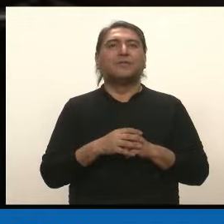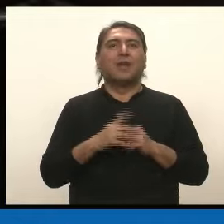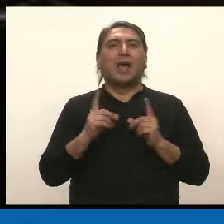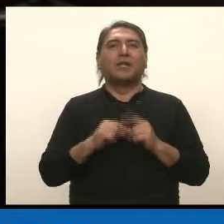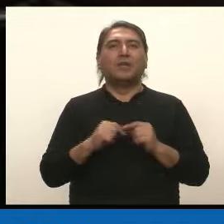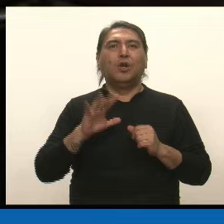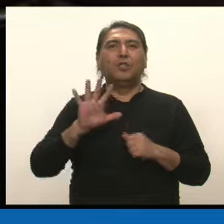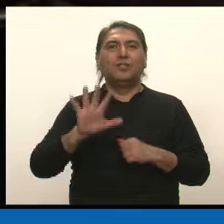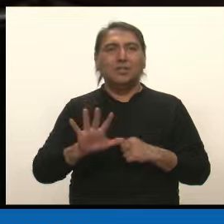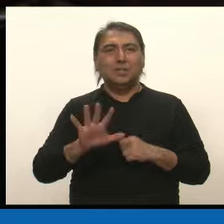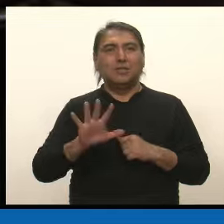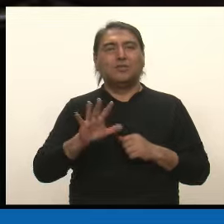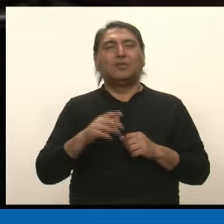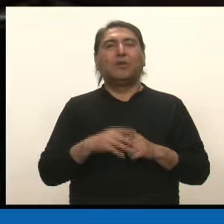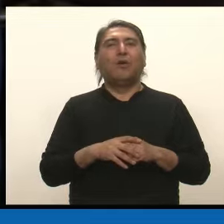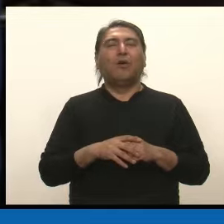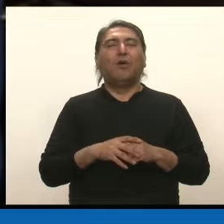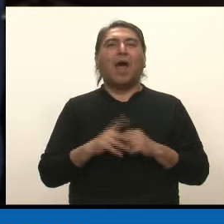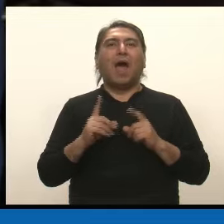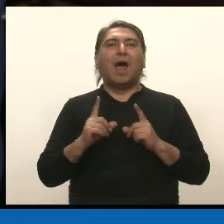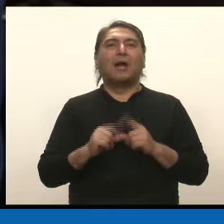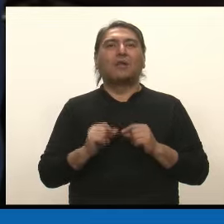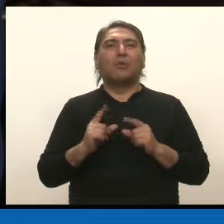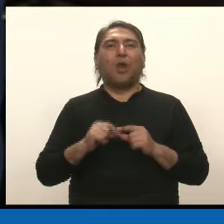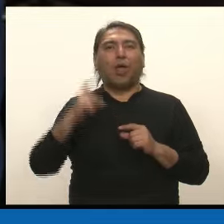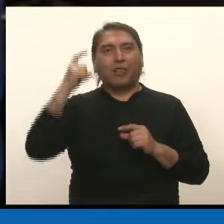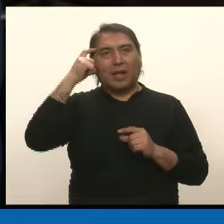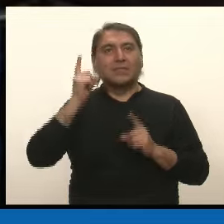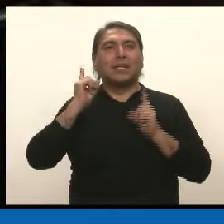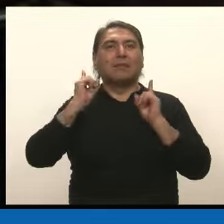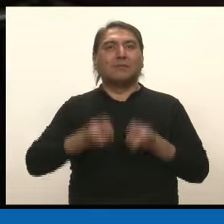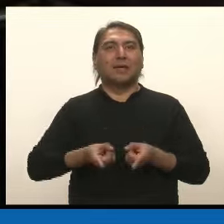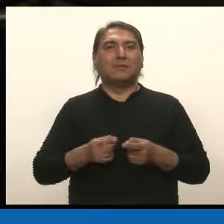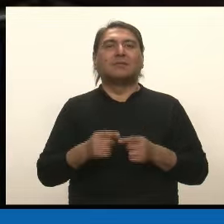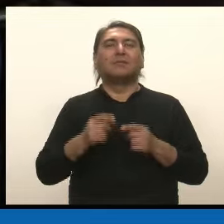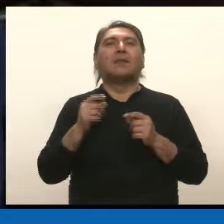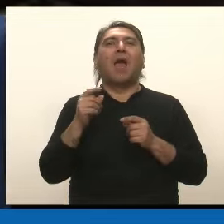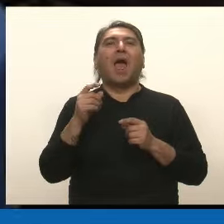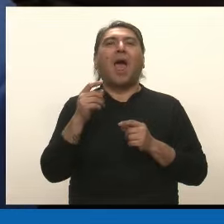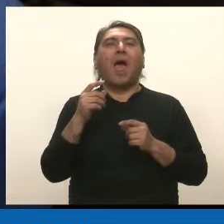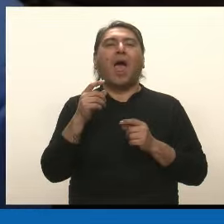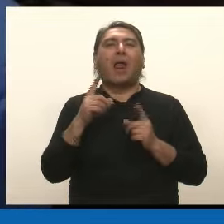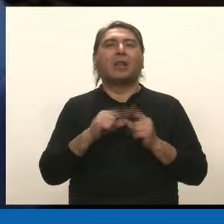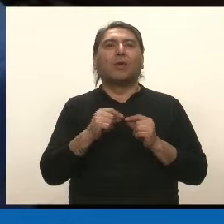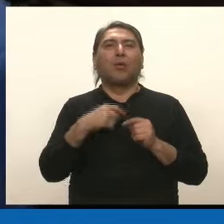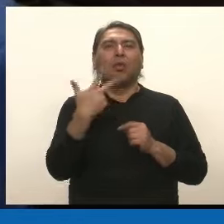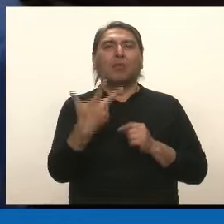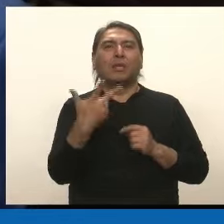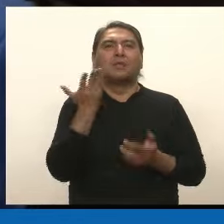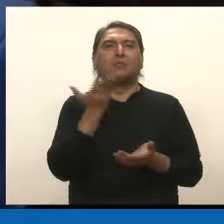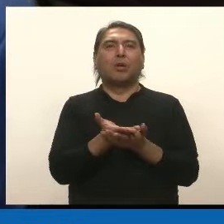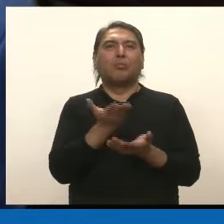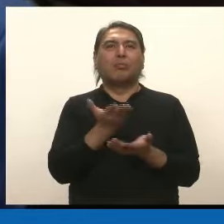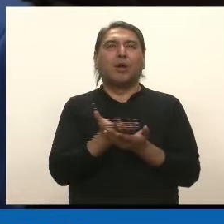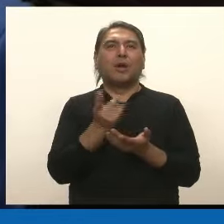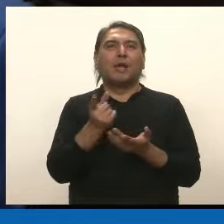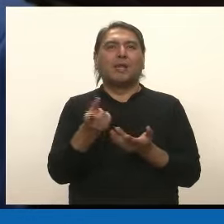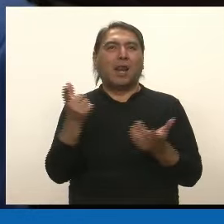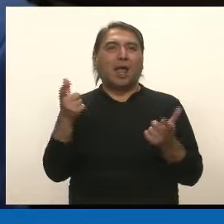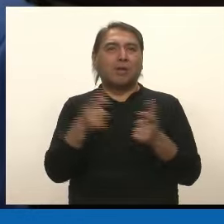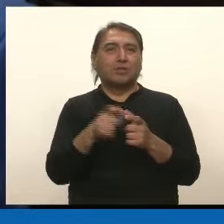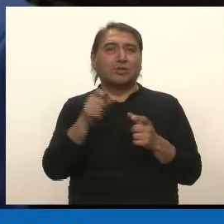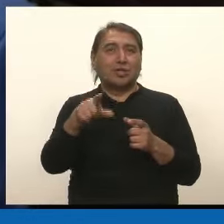artículo 5 y el artículo 10 y el artículo 3 que propone la compensación